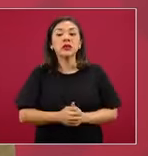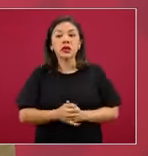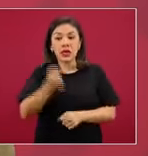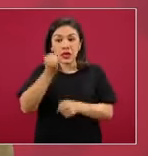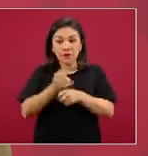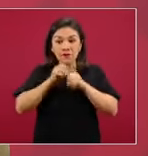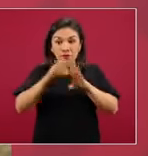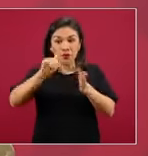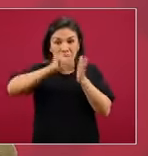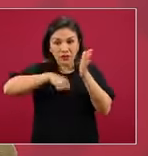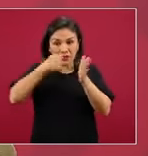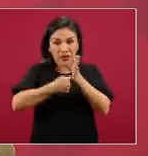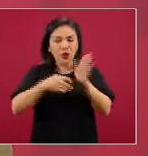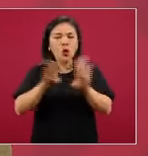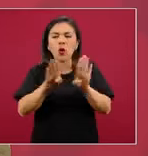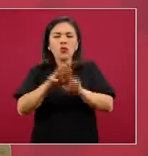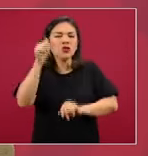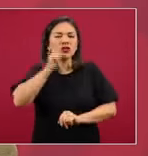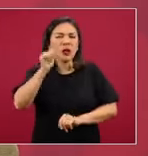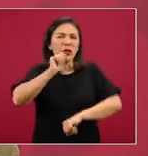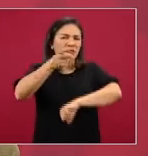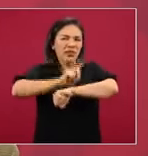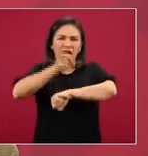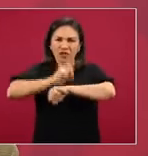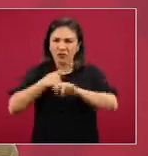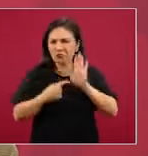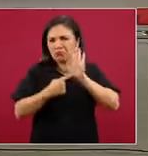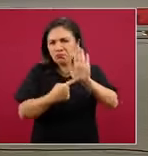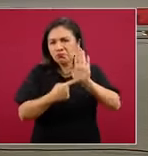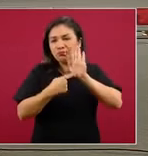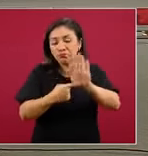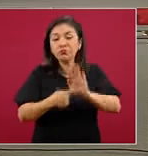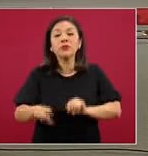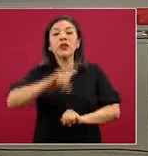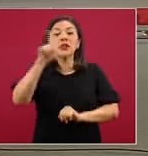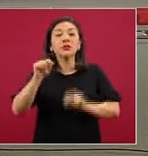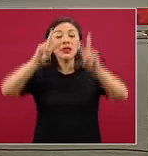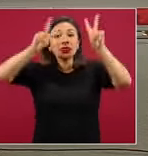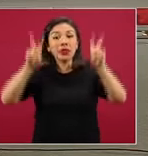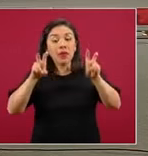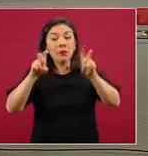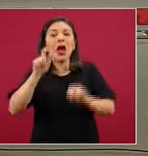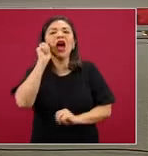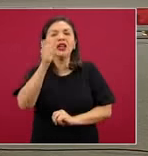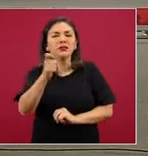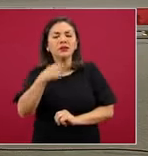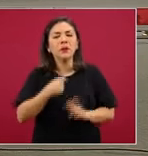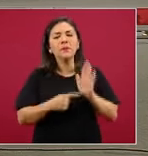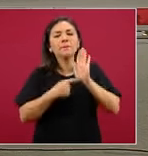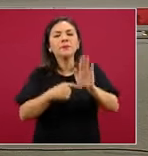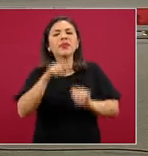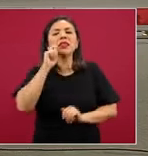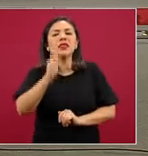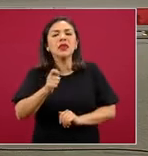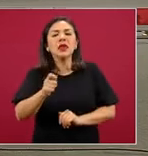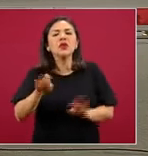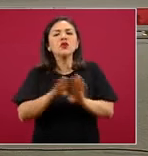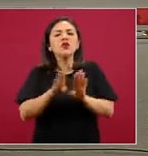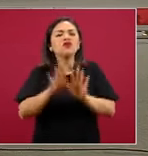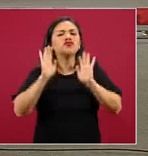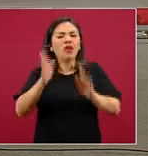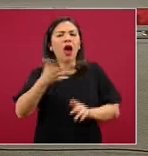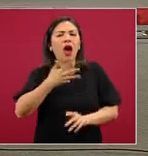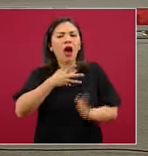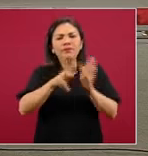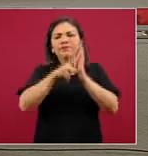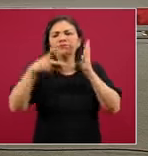informe técnico que presentamos todos los días. Y como componente temático vamos a presentar lo que ya está